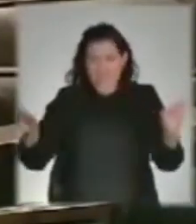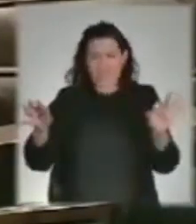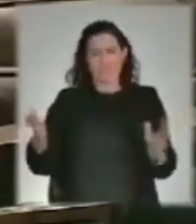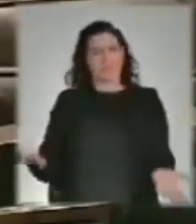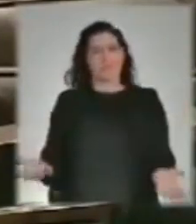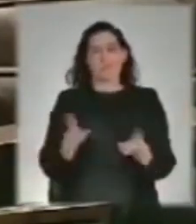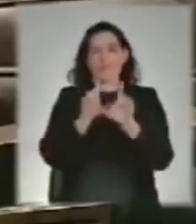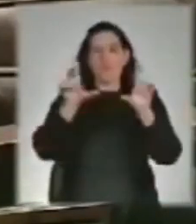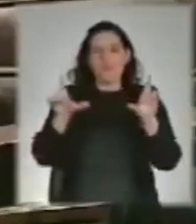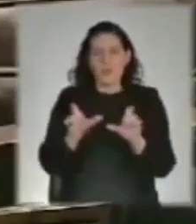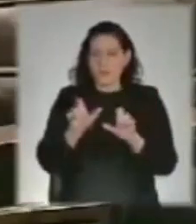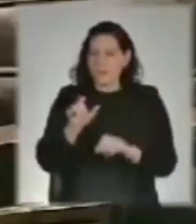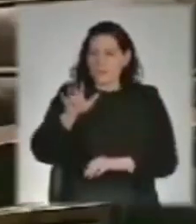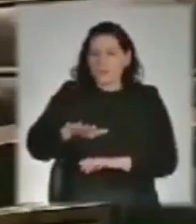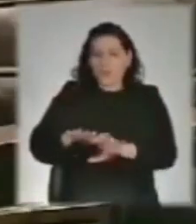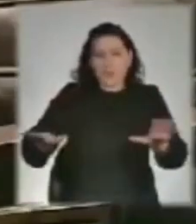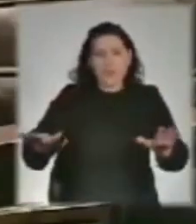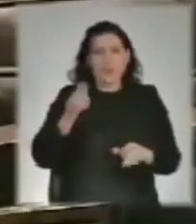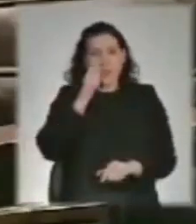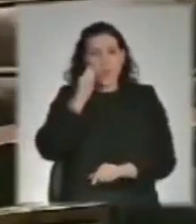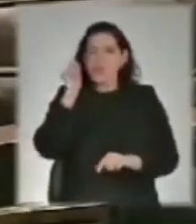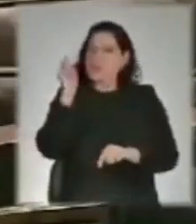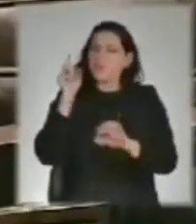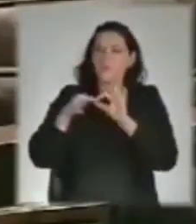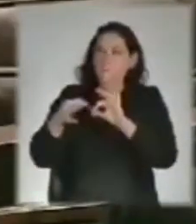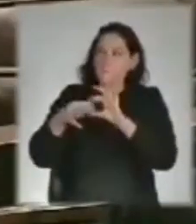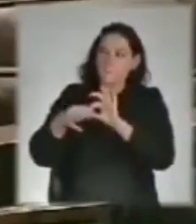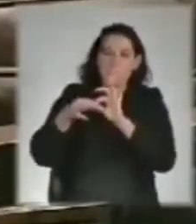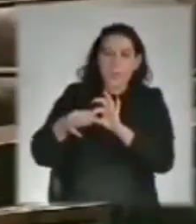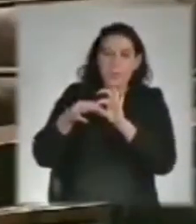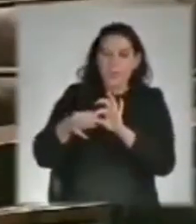obviamente niños de esa edad depende de la orientación de sus padres para tener amistades